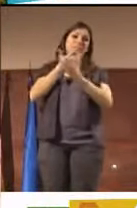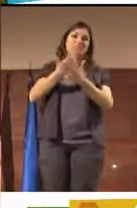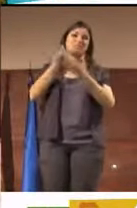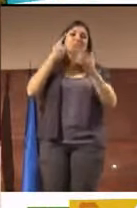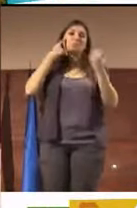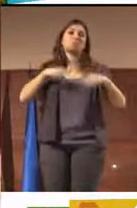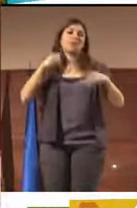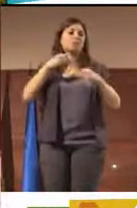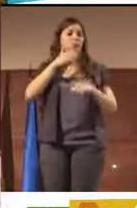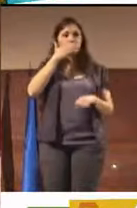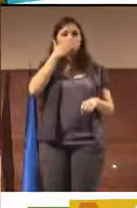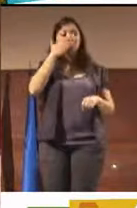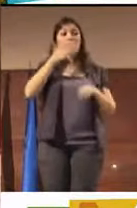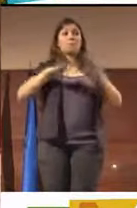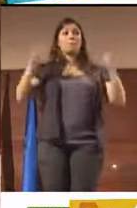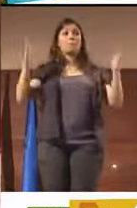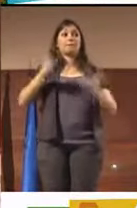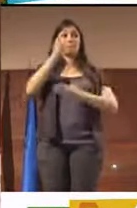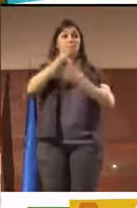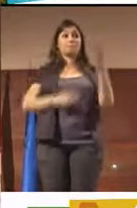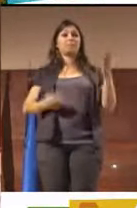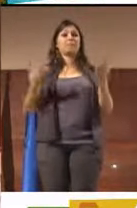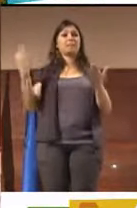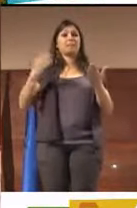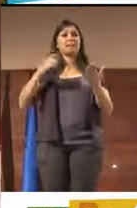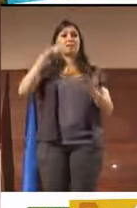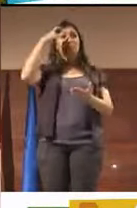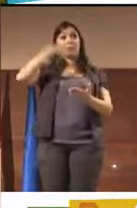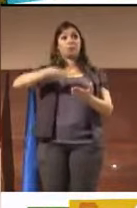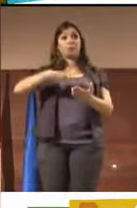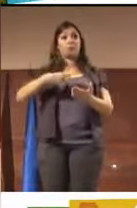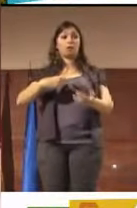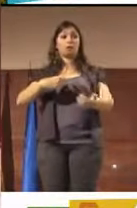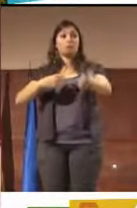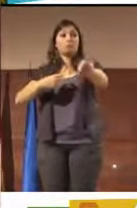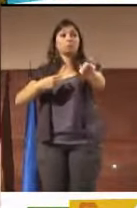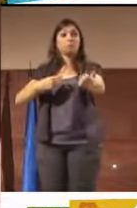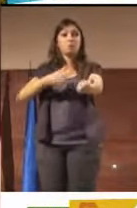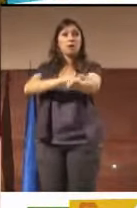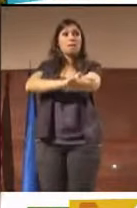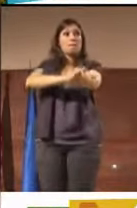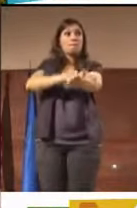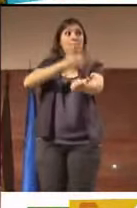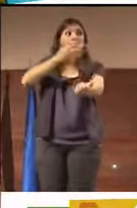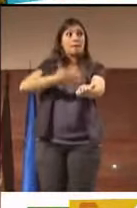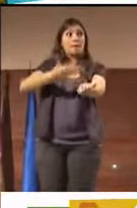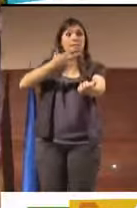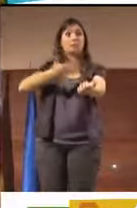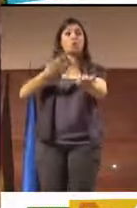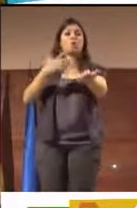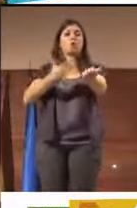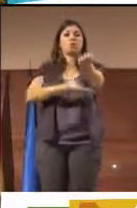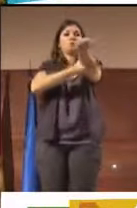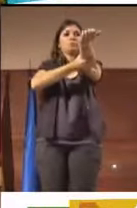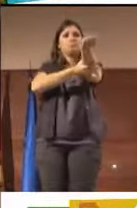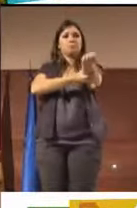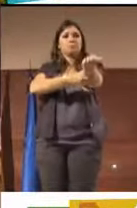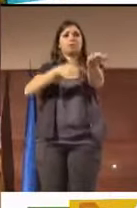práctico. Anclado sobre cualquier mesa, está diseñado para que la fuerza del peso que ejerce sobre el